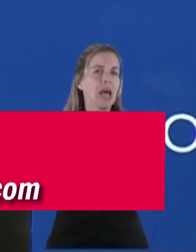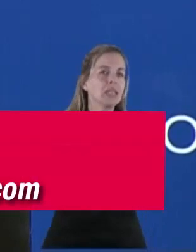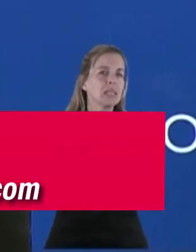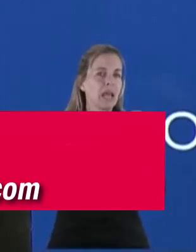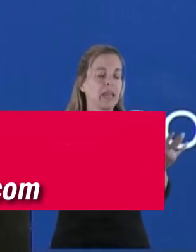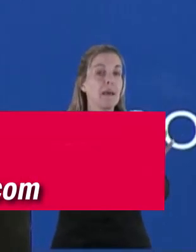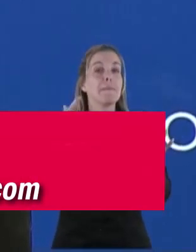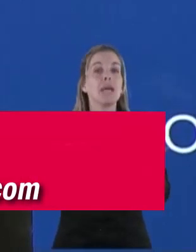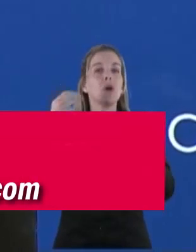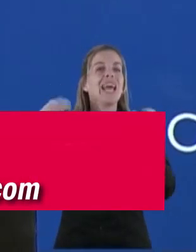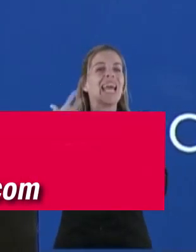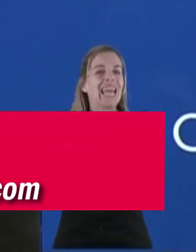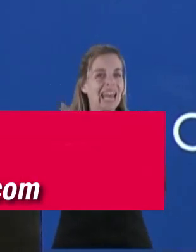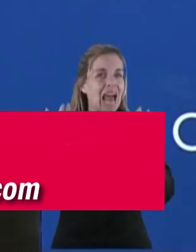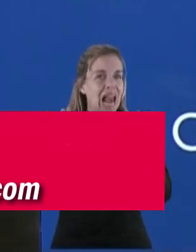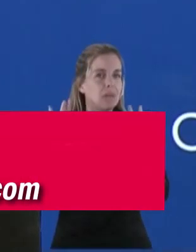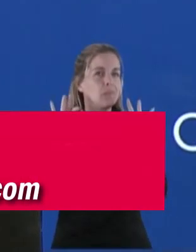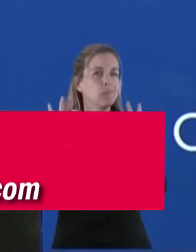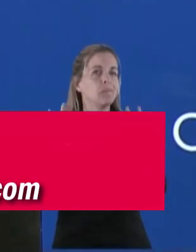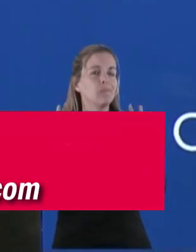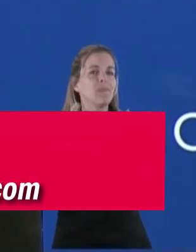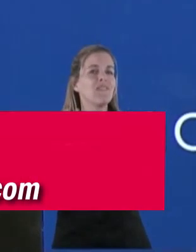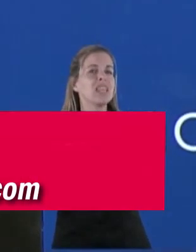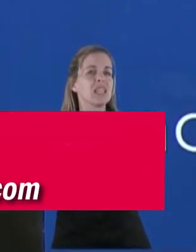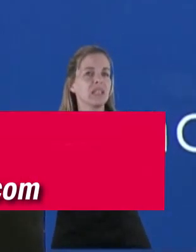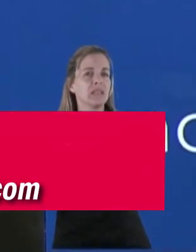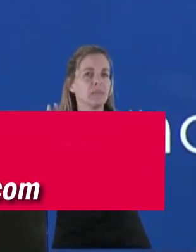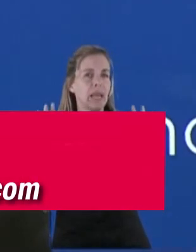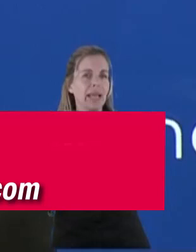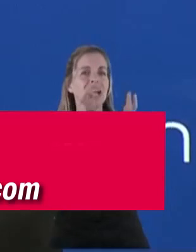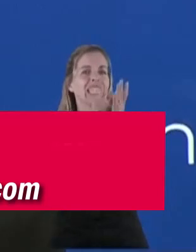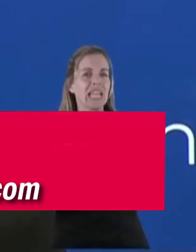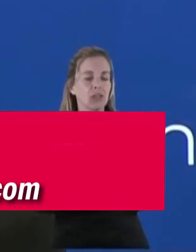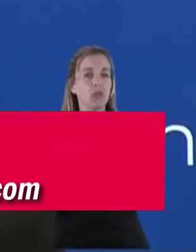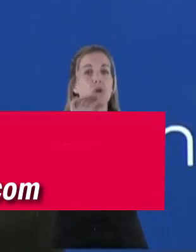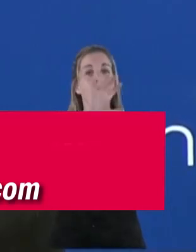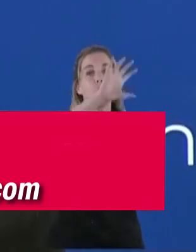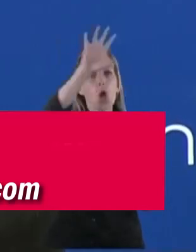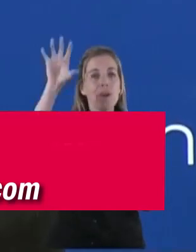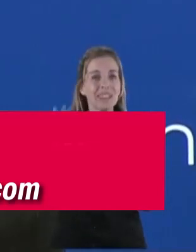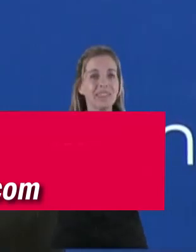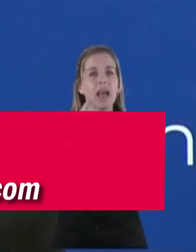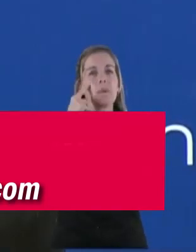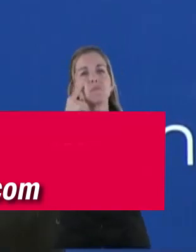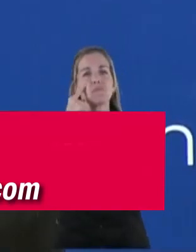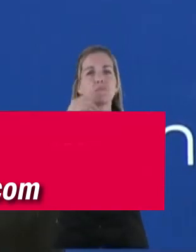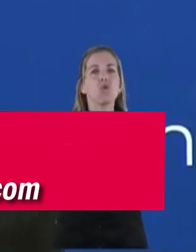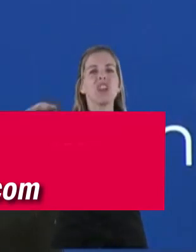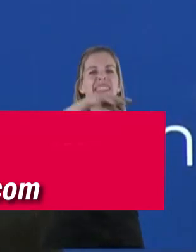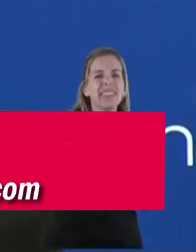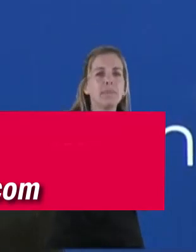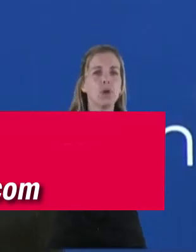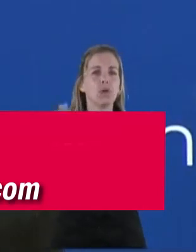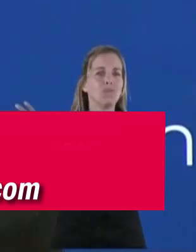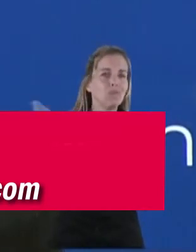el operativo ya lo hemos cerrado. Ya están las distintas provincias, los distintos departamentos